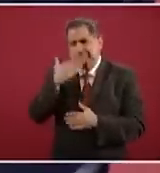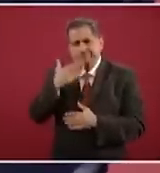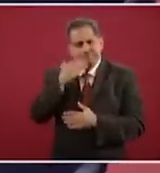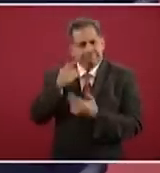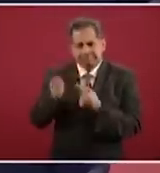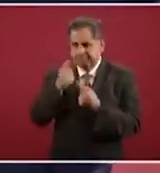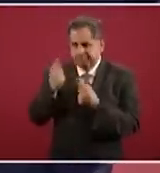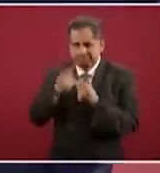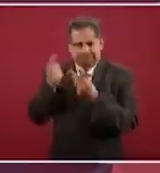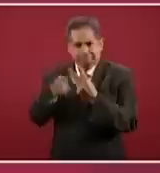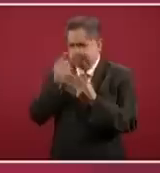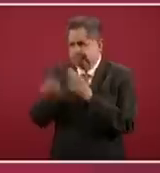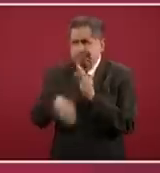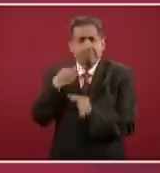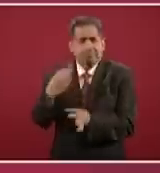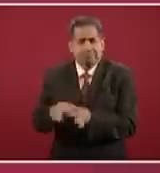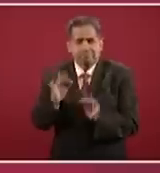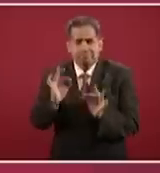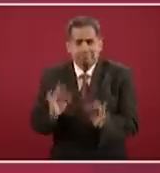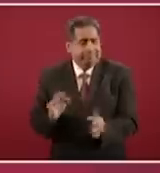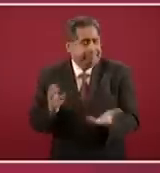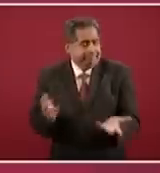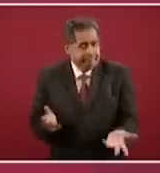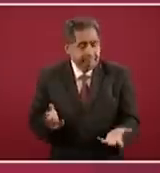todo. Luego